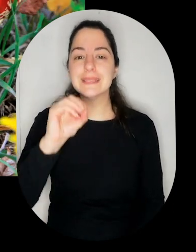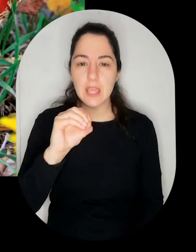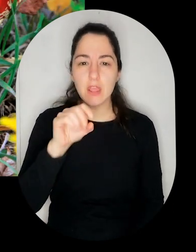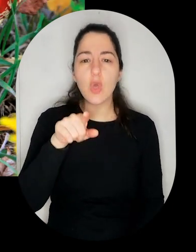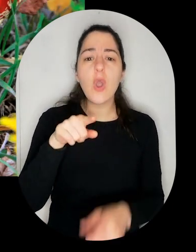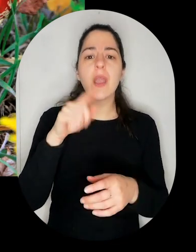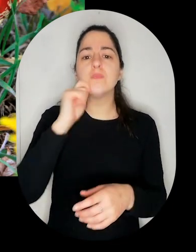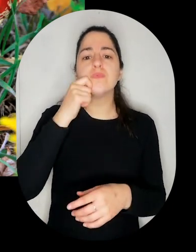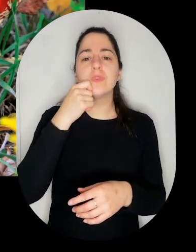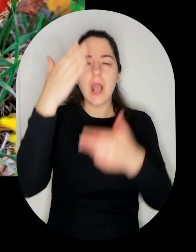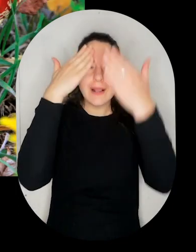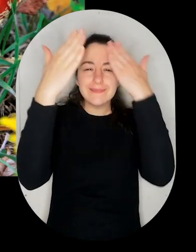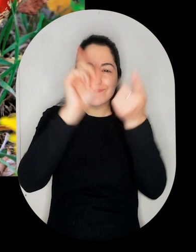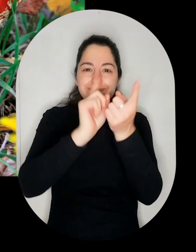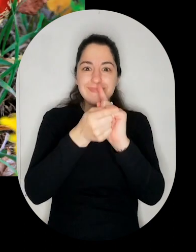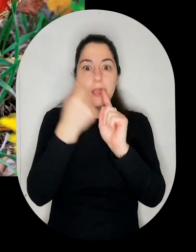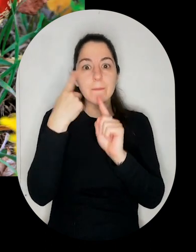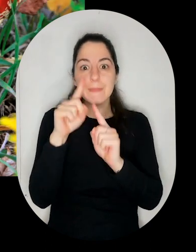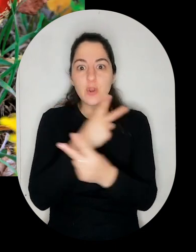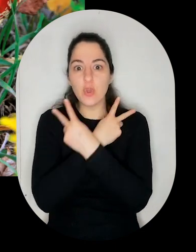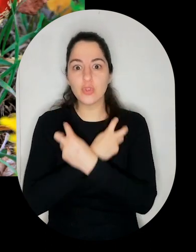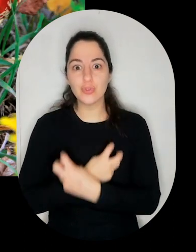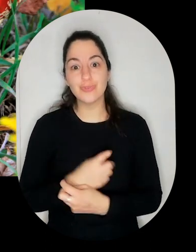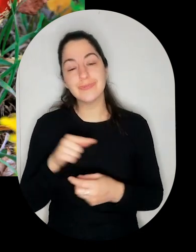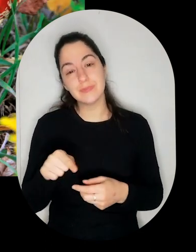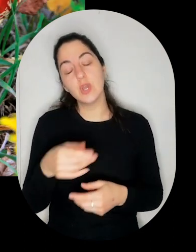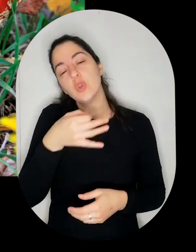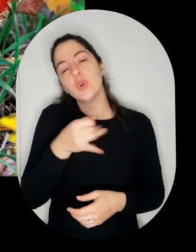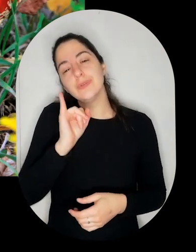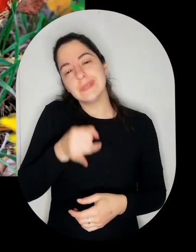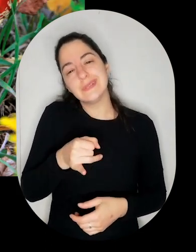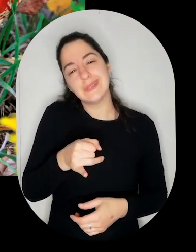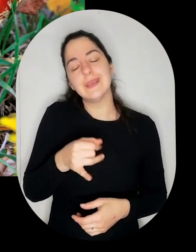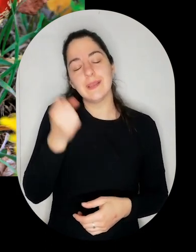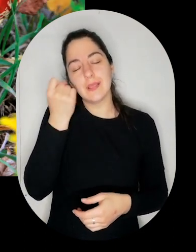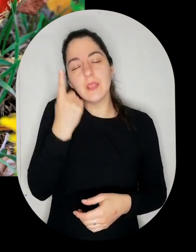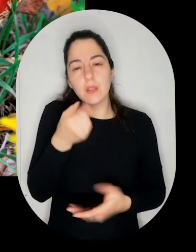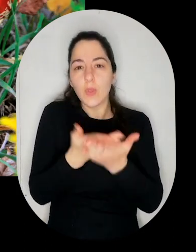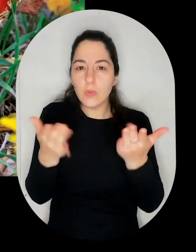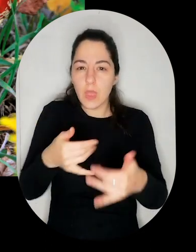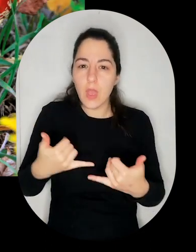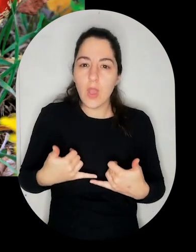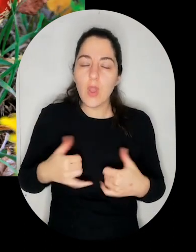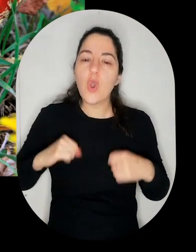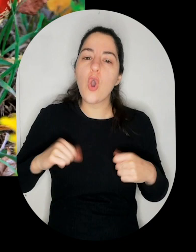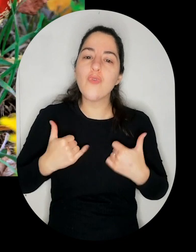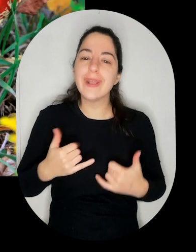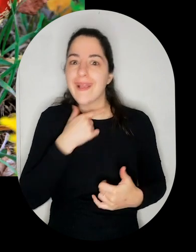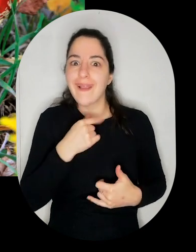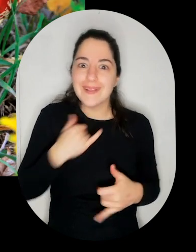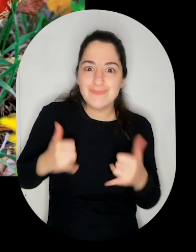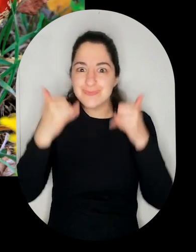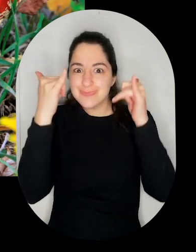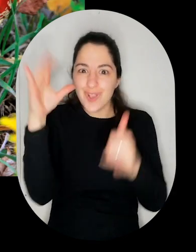sustancias psicoactivas que contienen, ¿ya? El consumo está desaconsejado, pero bueno, como yo sé que siempre van a haber personas que van a buscarle, que